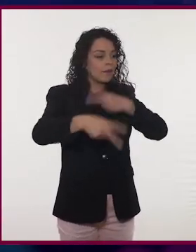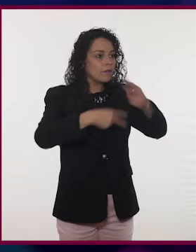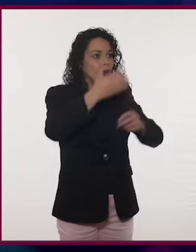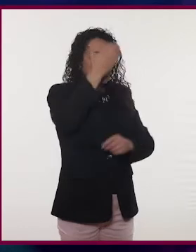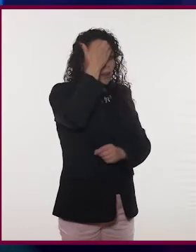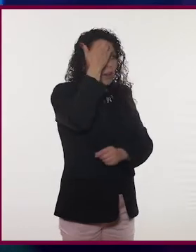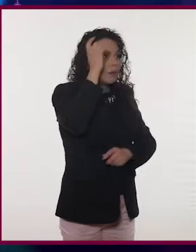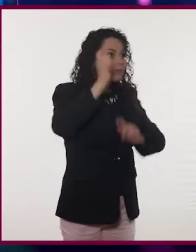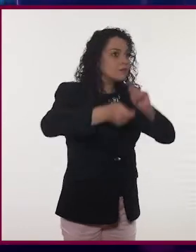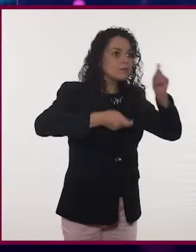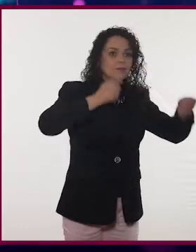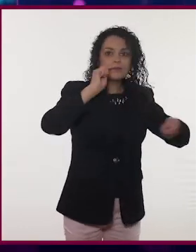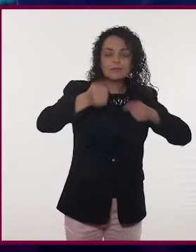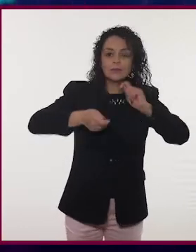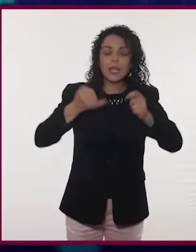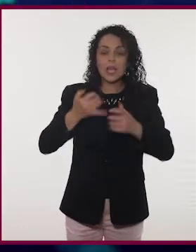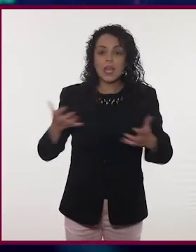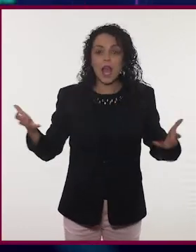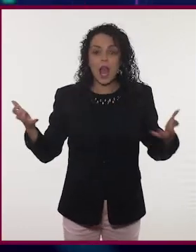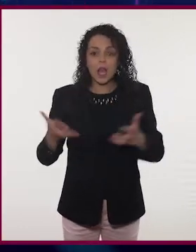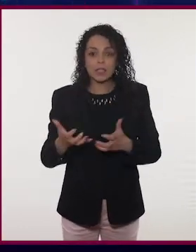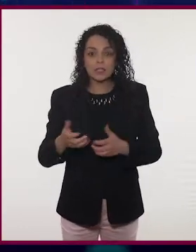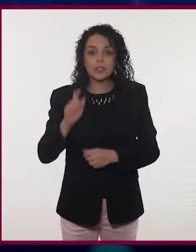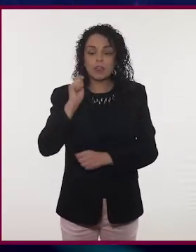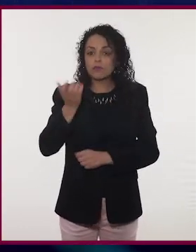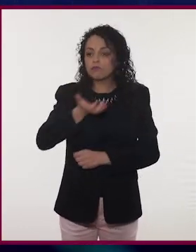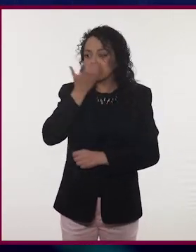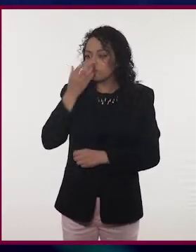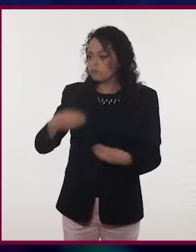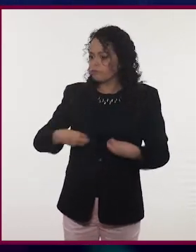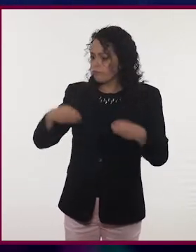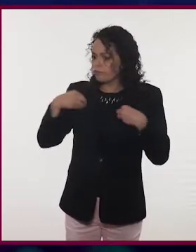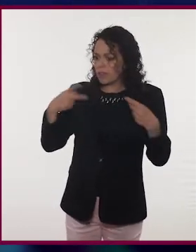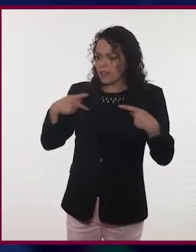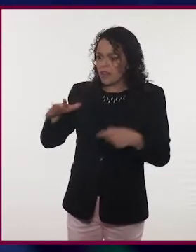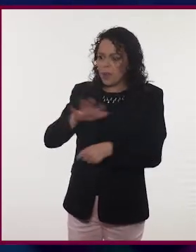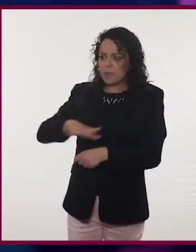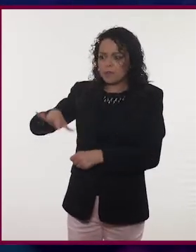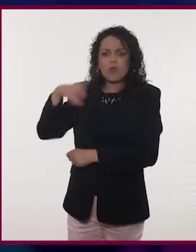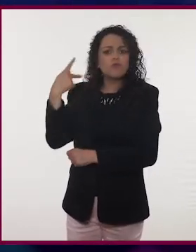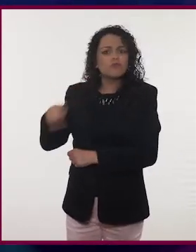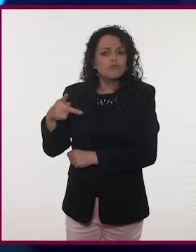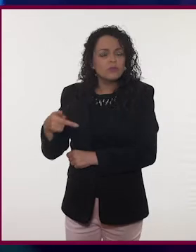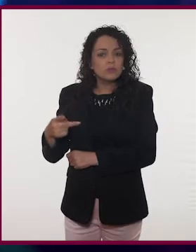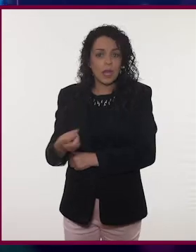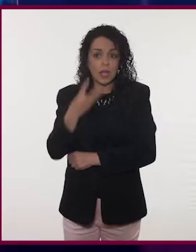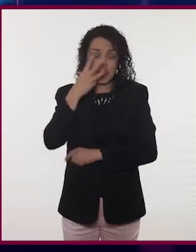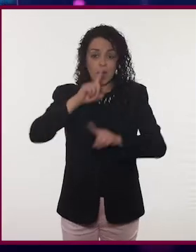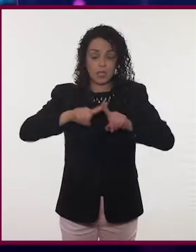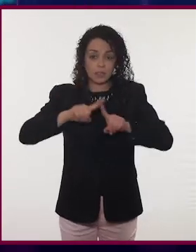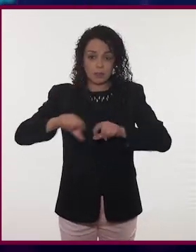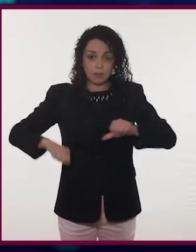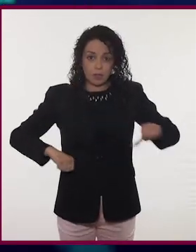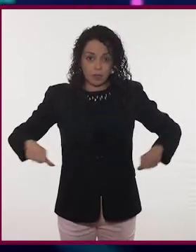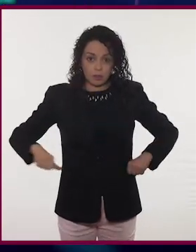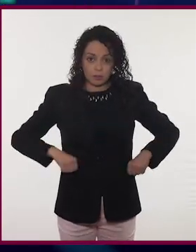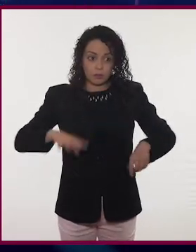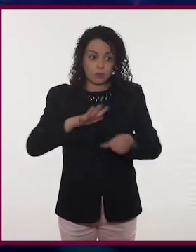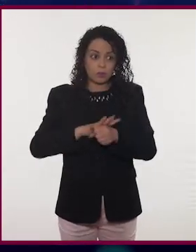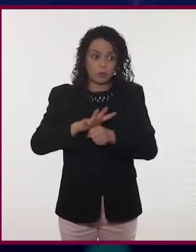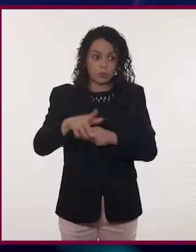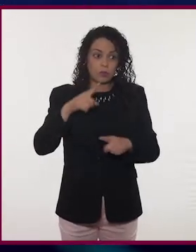a realizar lo que es la vida cotidiana de las personas. Consta de tres actividades, que es